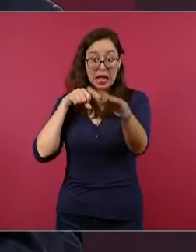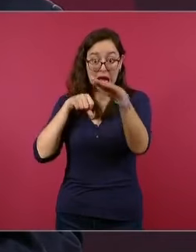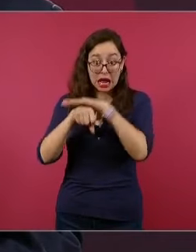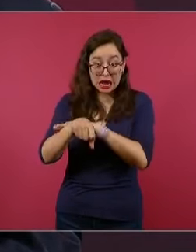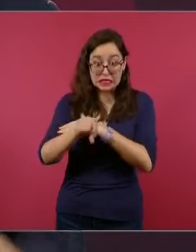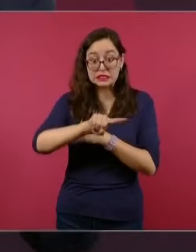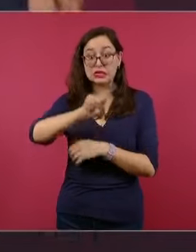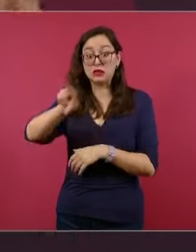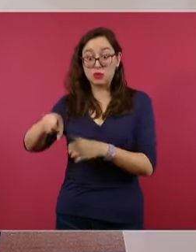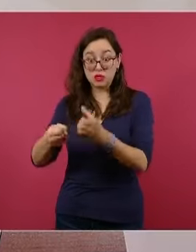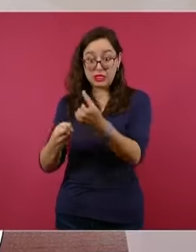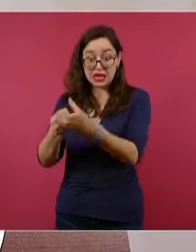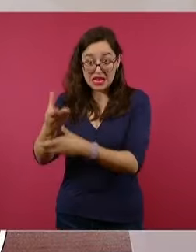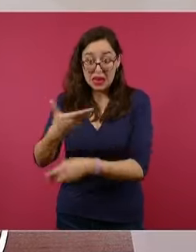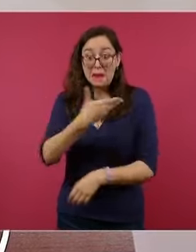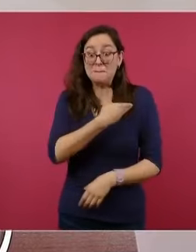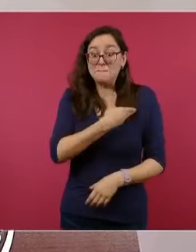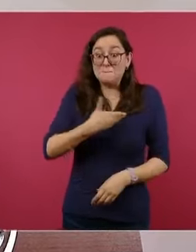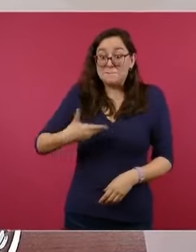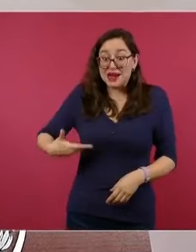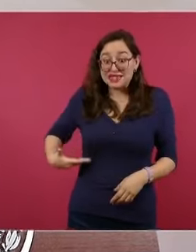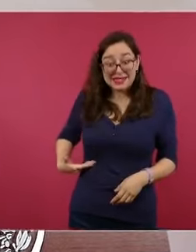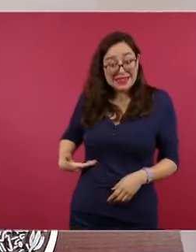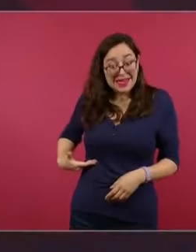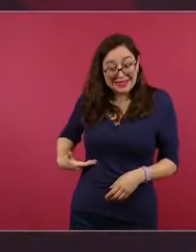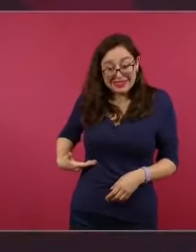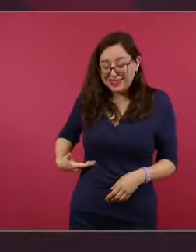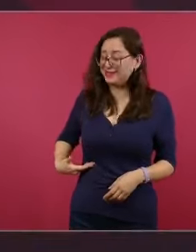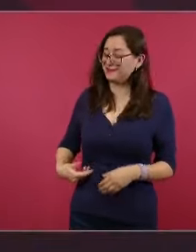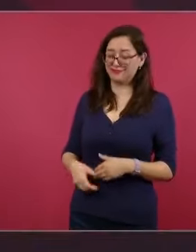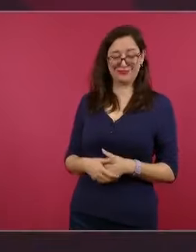Ejecutivo o sea estoy hablando de cuestiones